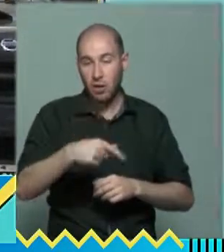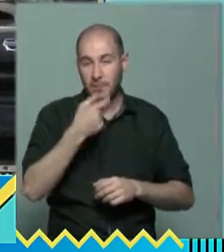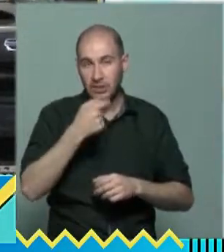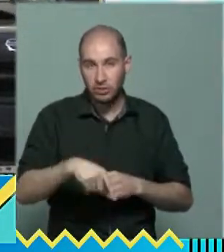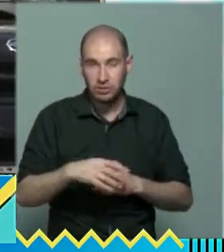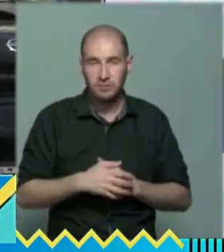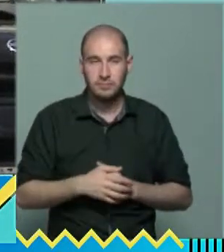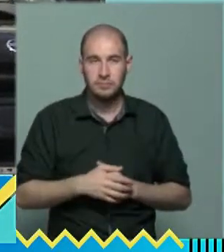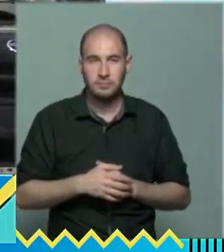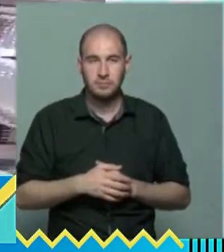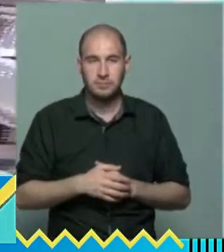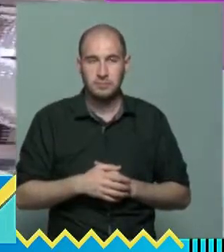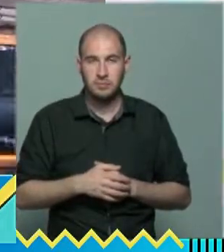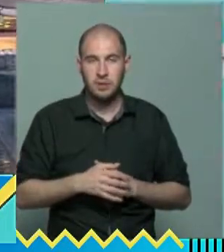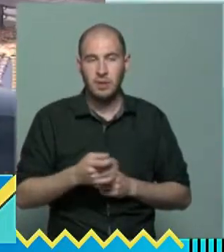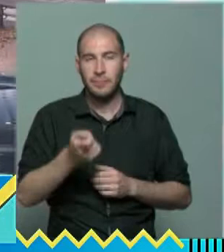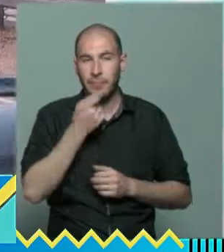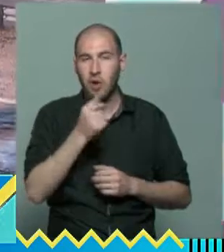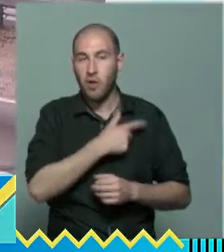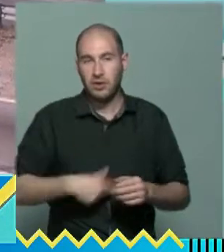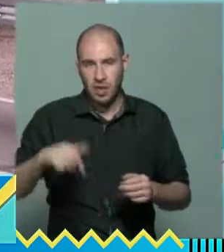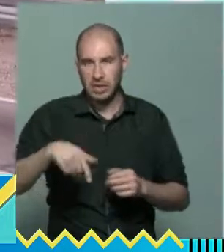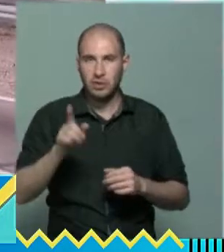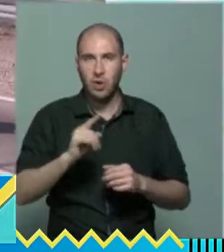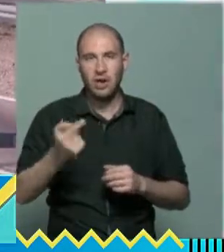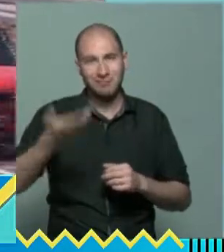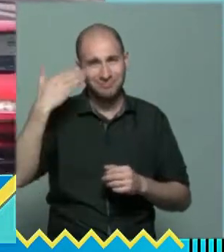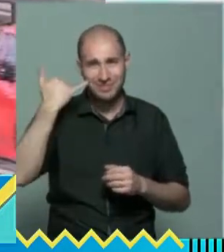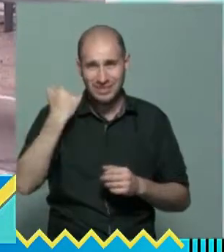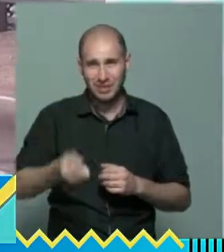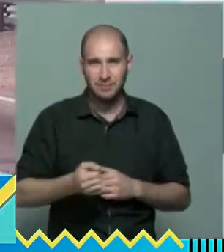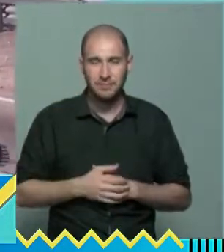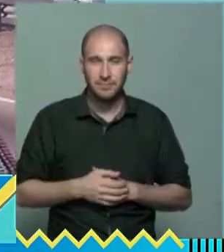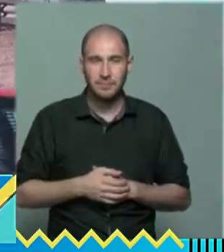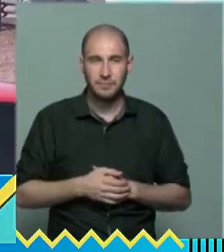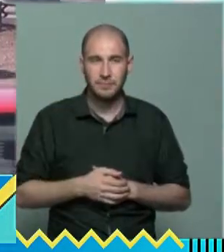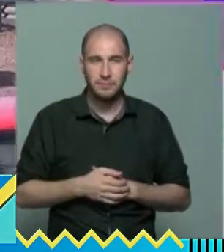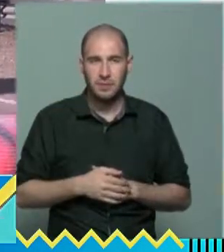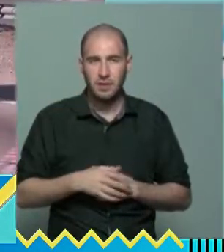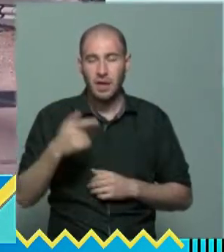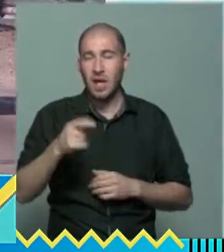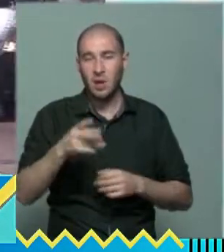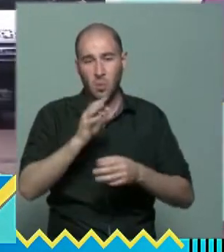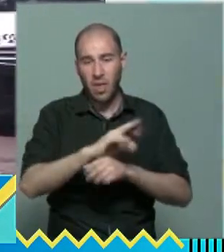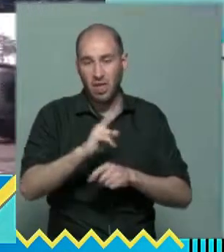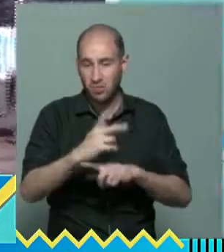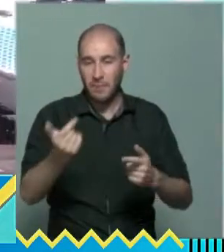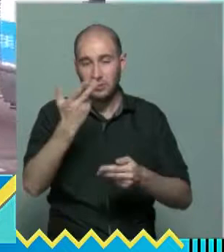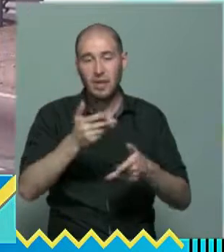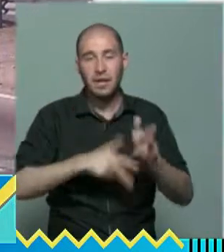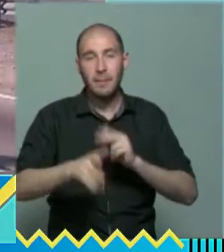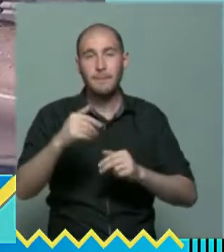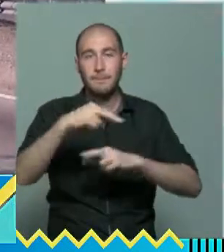Mendoza, y no quiero decir que este gobierno, sino que esto ya viene de larga data, es el total desamparo que tiene el usuario vial,